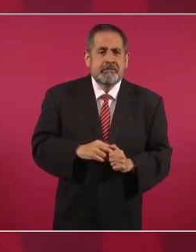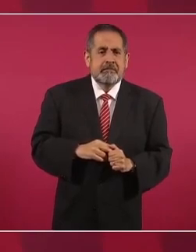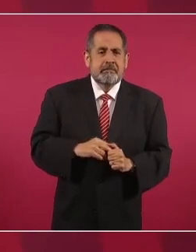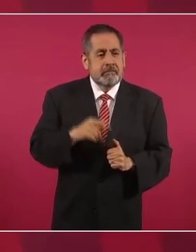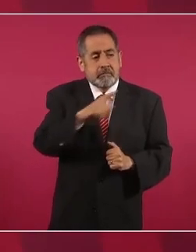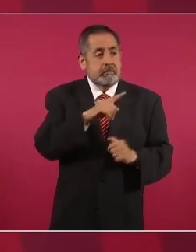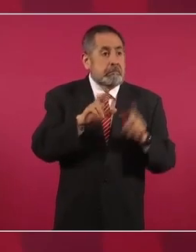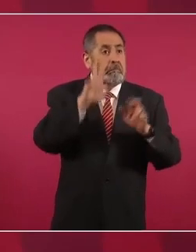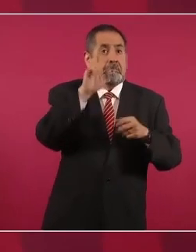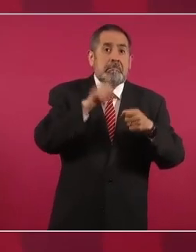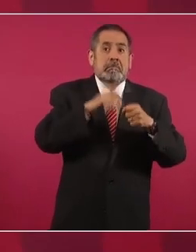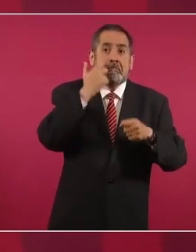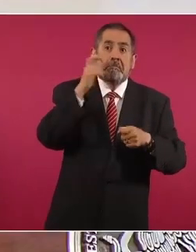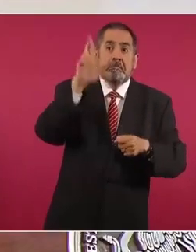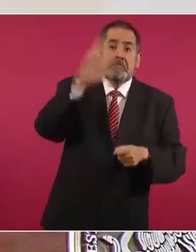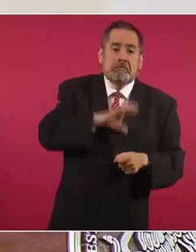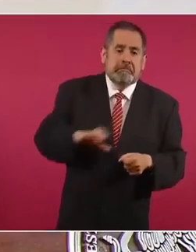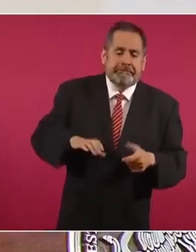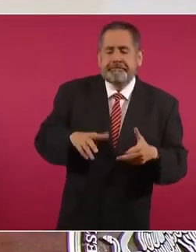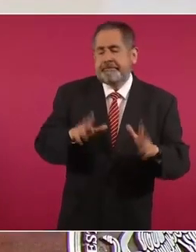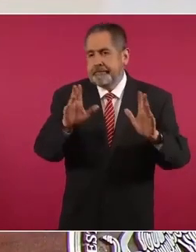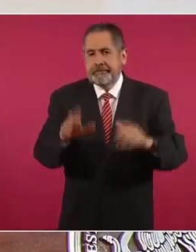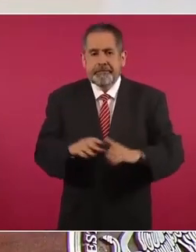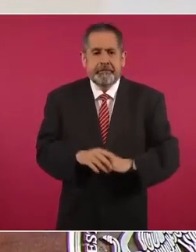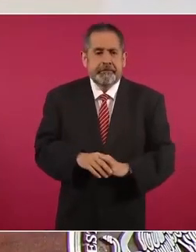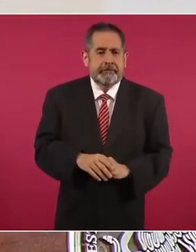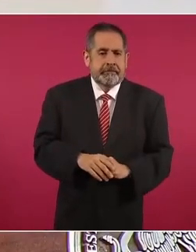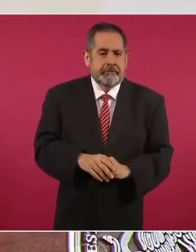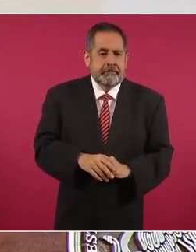se apunten. Entonces,